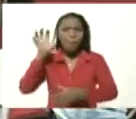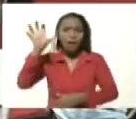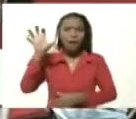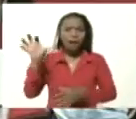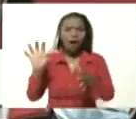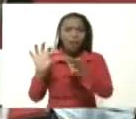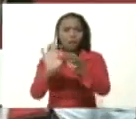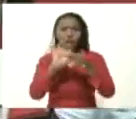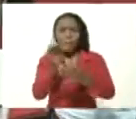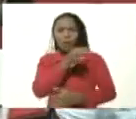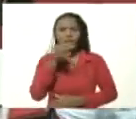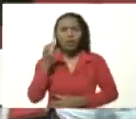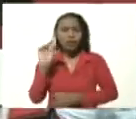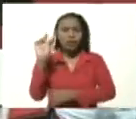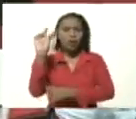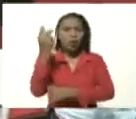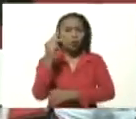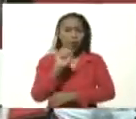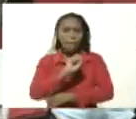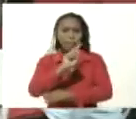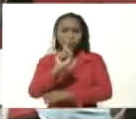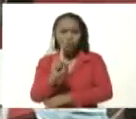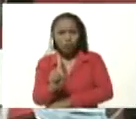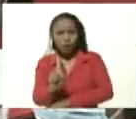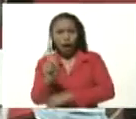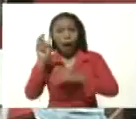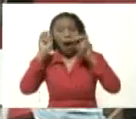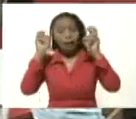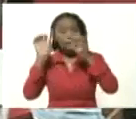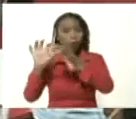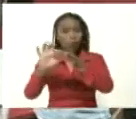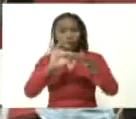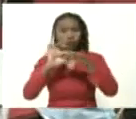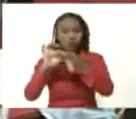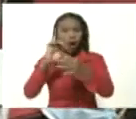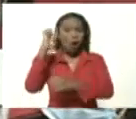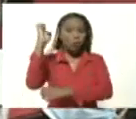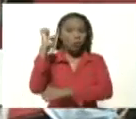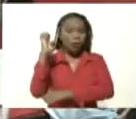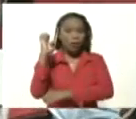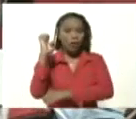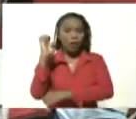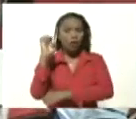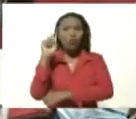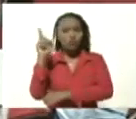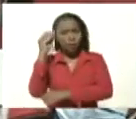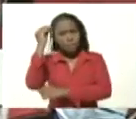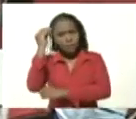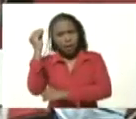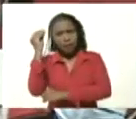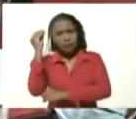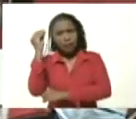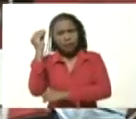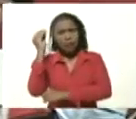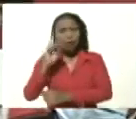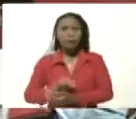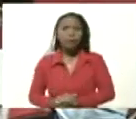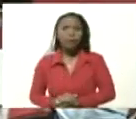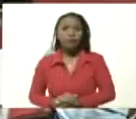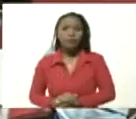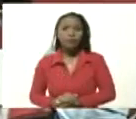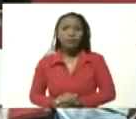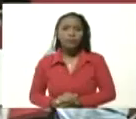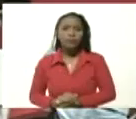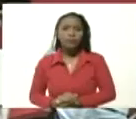una segunda pregunta tiene que ver, volviendo al tema de la Unión Europea, ¿descarta usted que cualquier